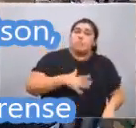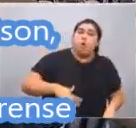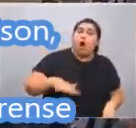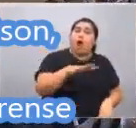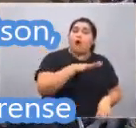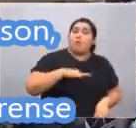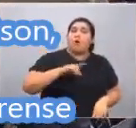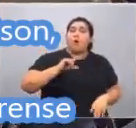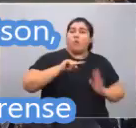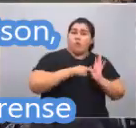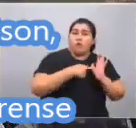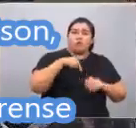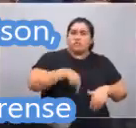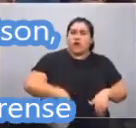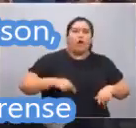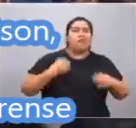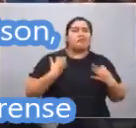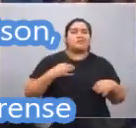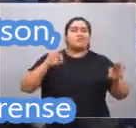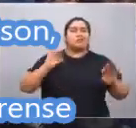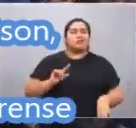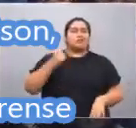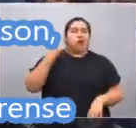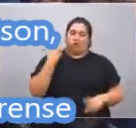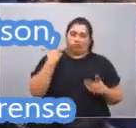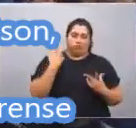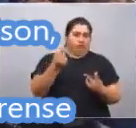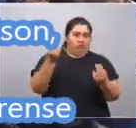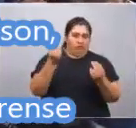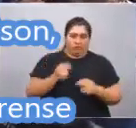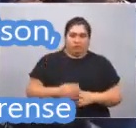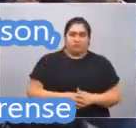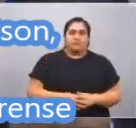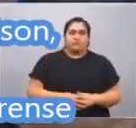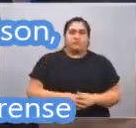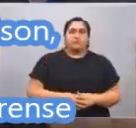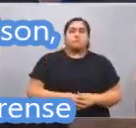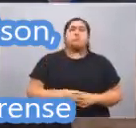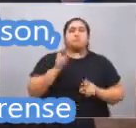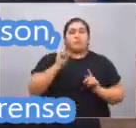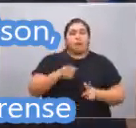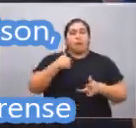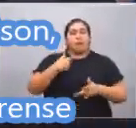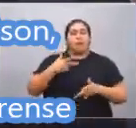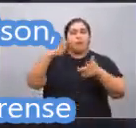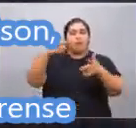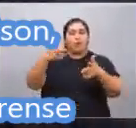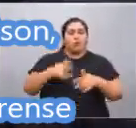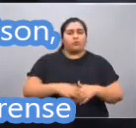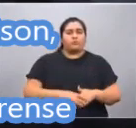salva solo. Y digo también